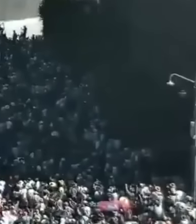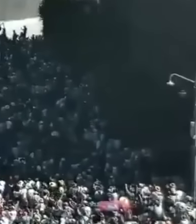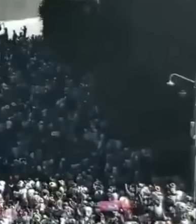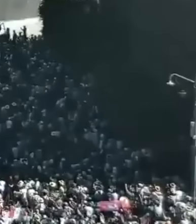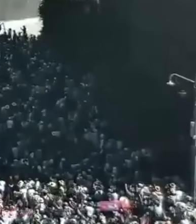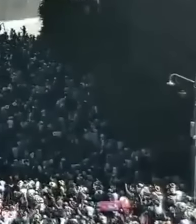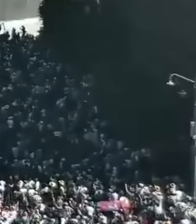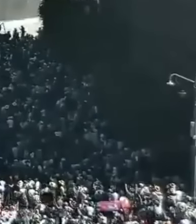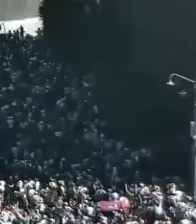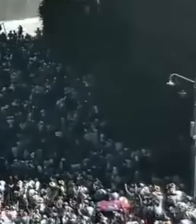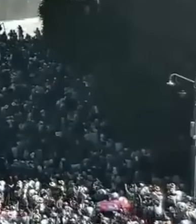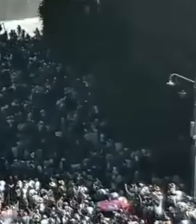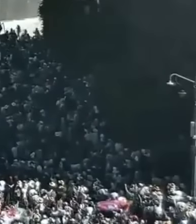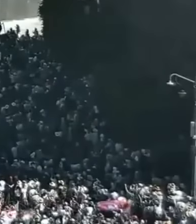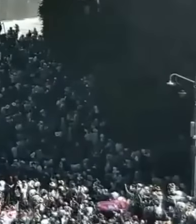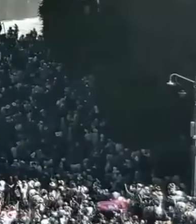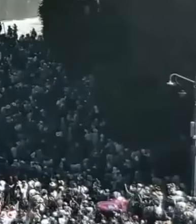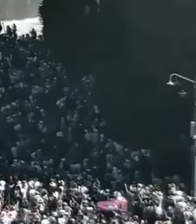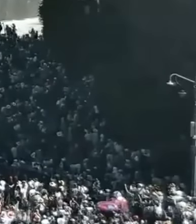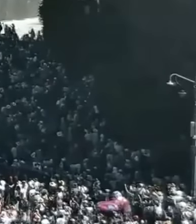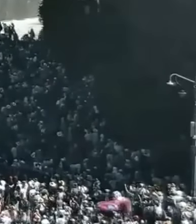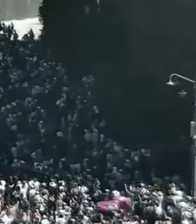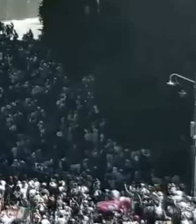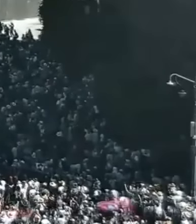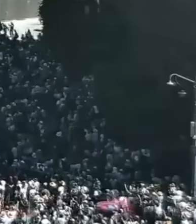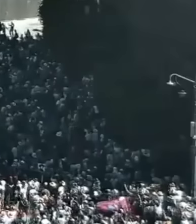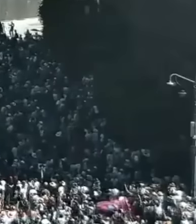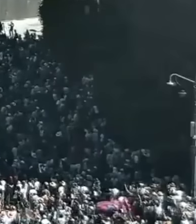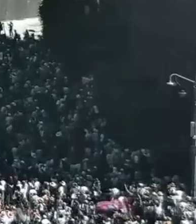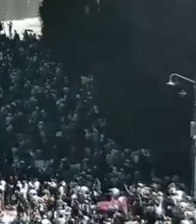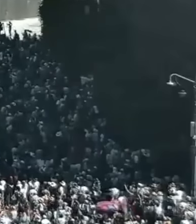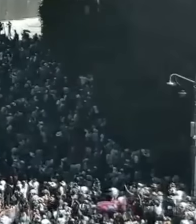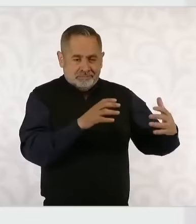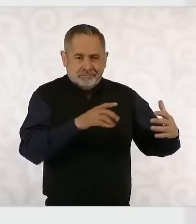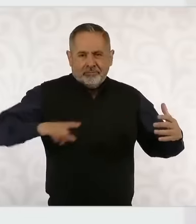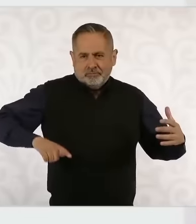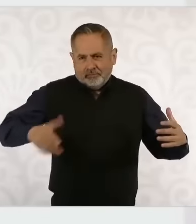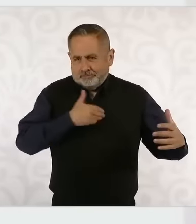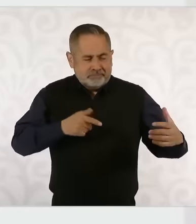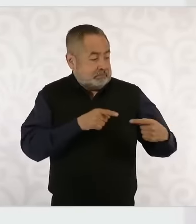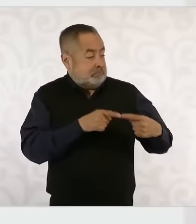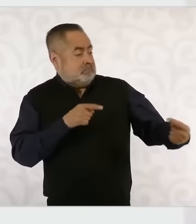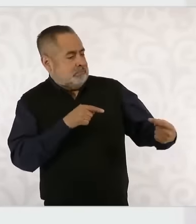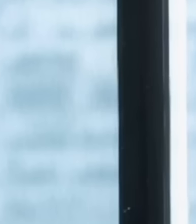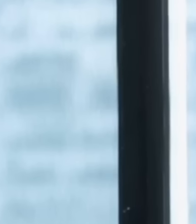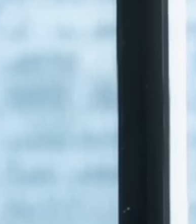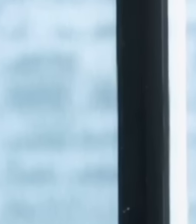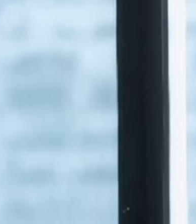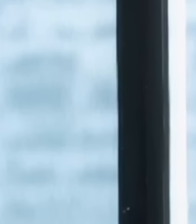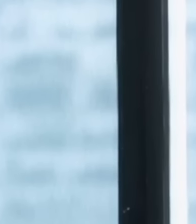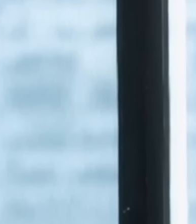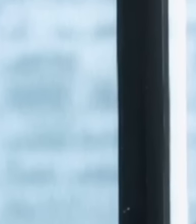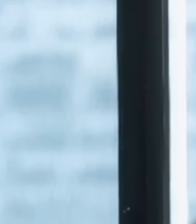esta movilización desde la oposición, por un lado, y también con el